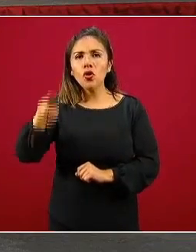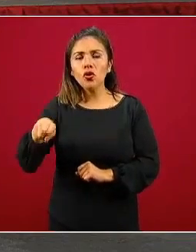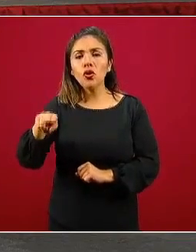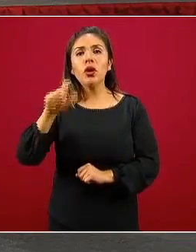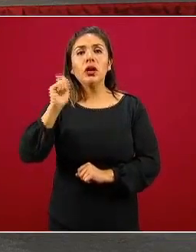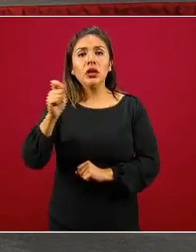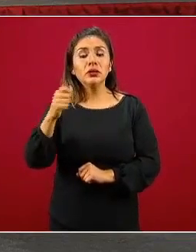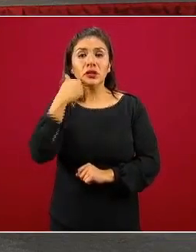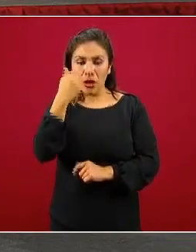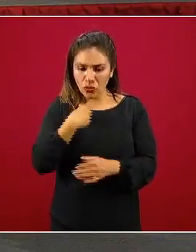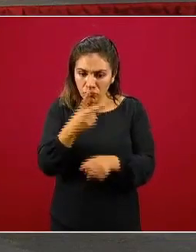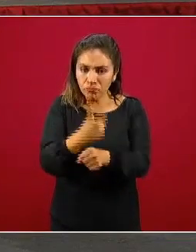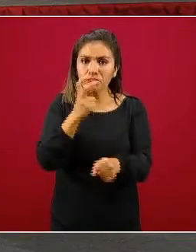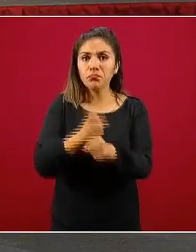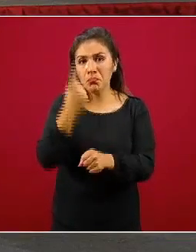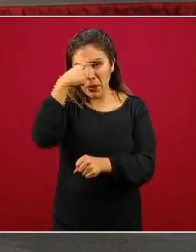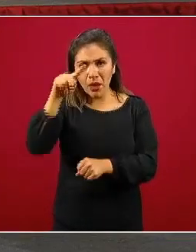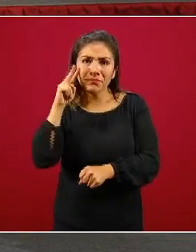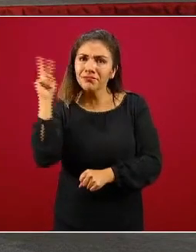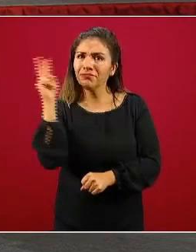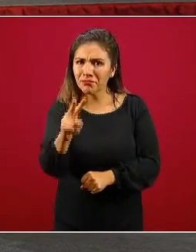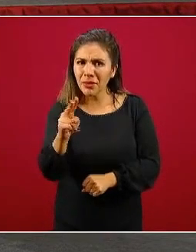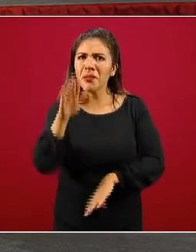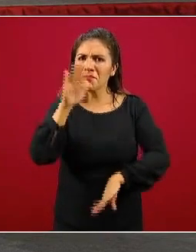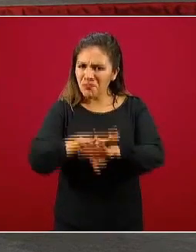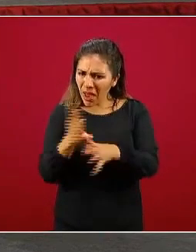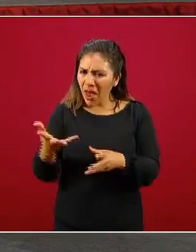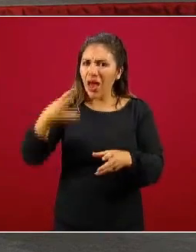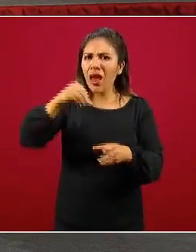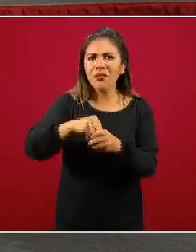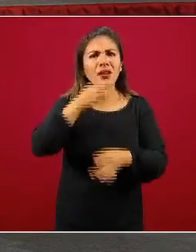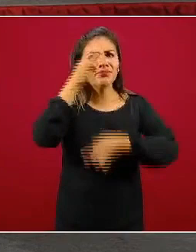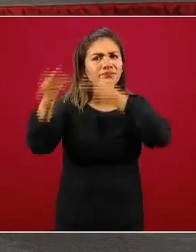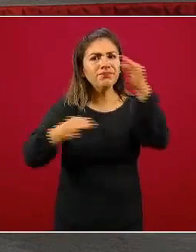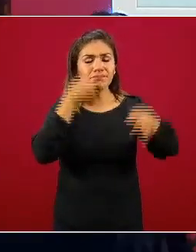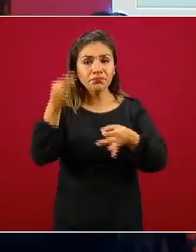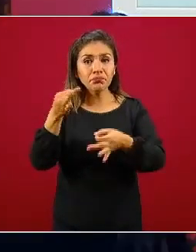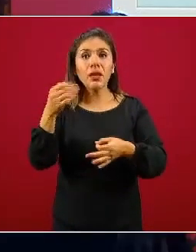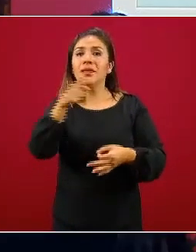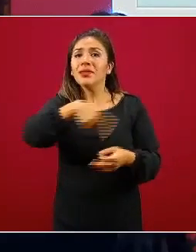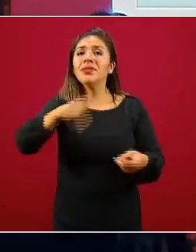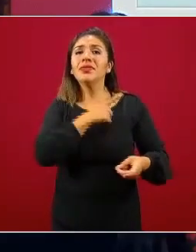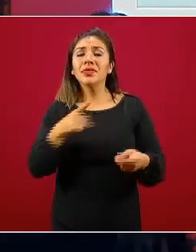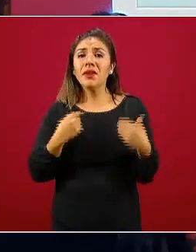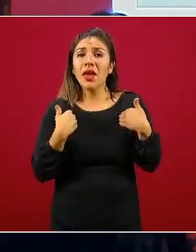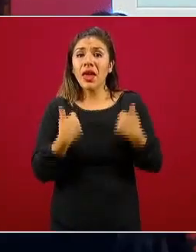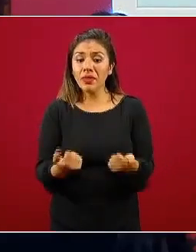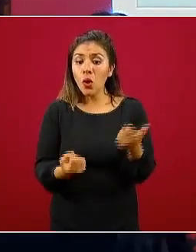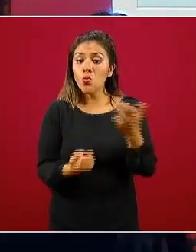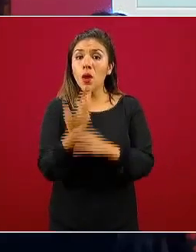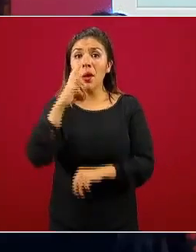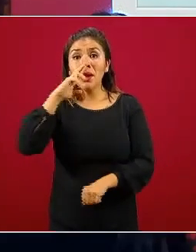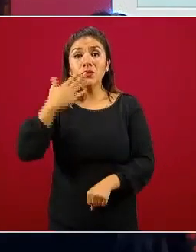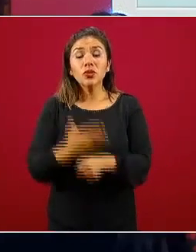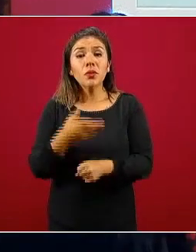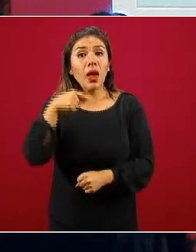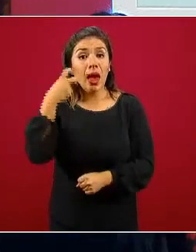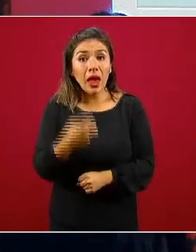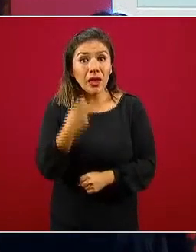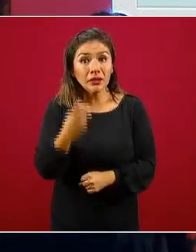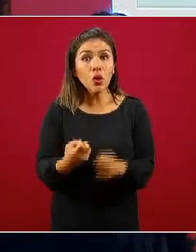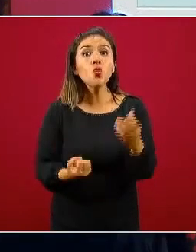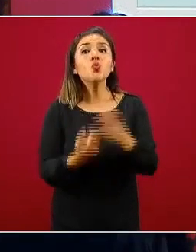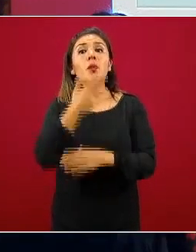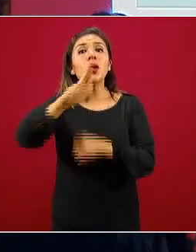los queremos invitar a que la vean, a que se sumen, a que la difundan y que entendamos que parte de la nueva responsabilidad, de la